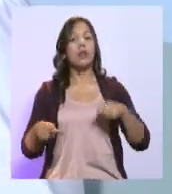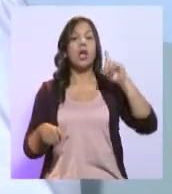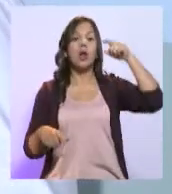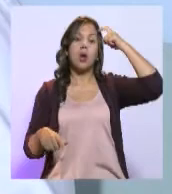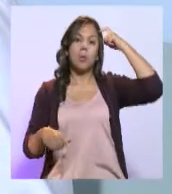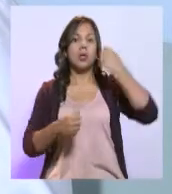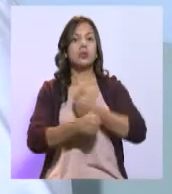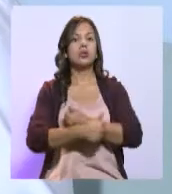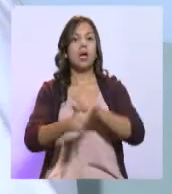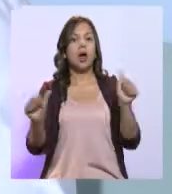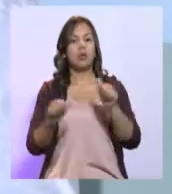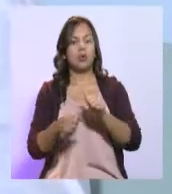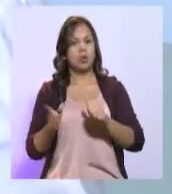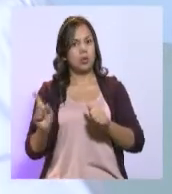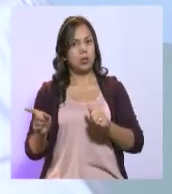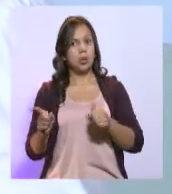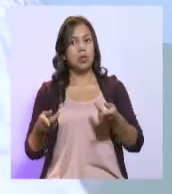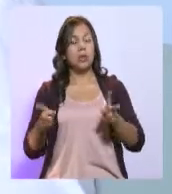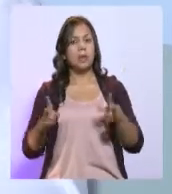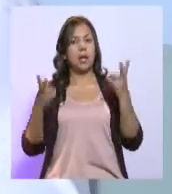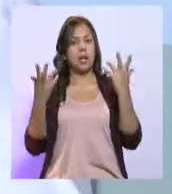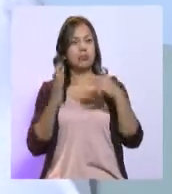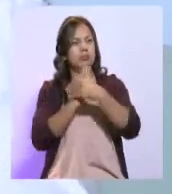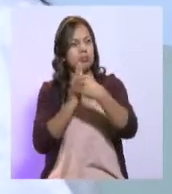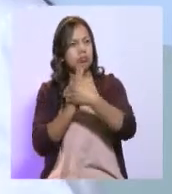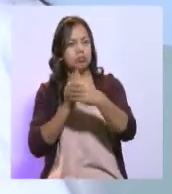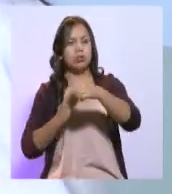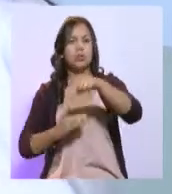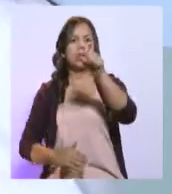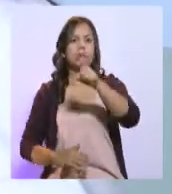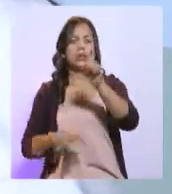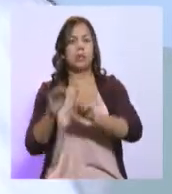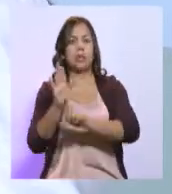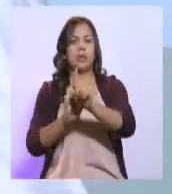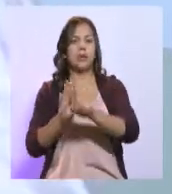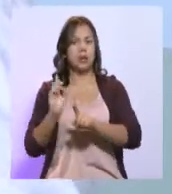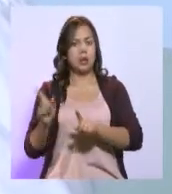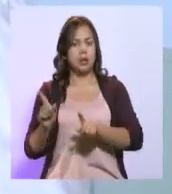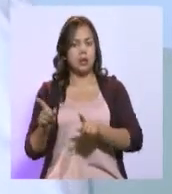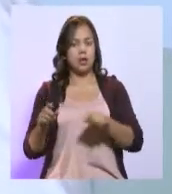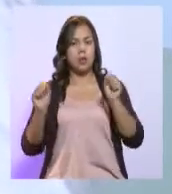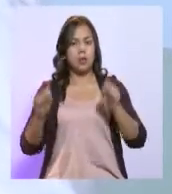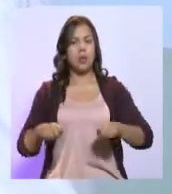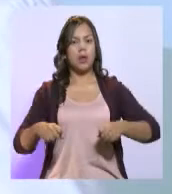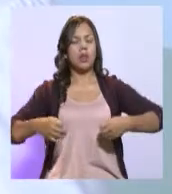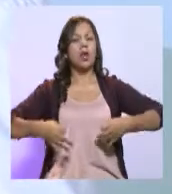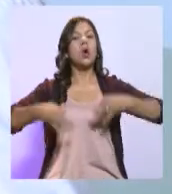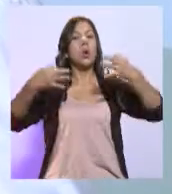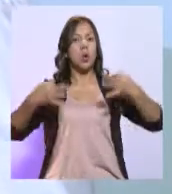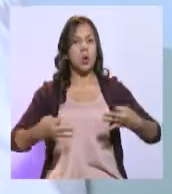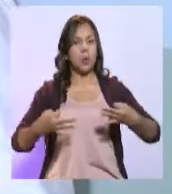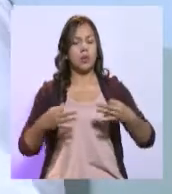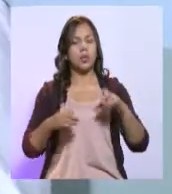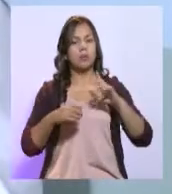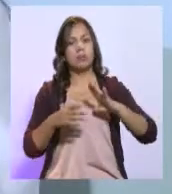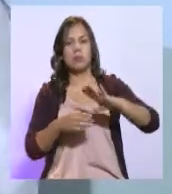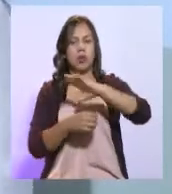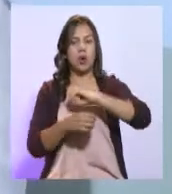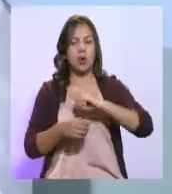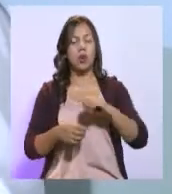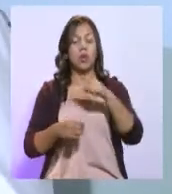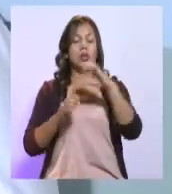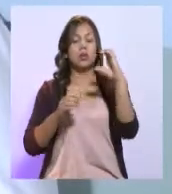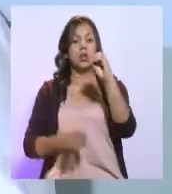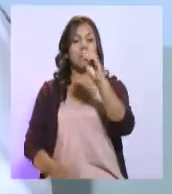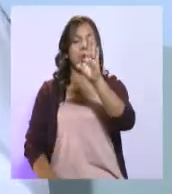autónomos descentralizados y a las habilidades que deberían desarrollar para poder cumplir a cabalidad, está en el COTAD